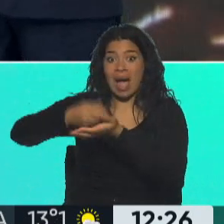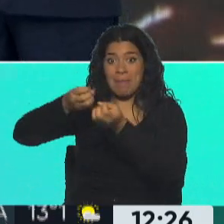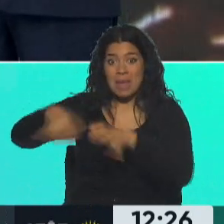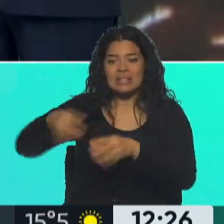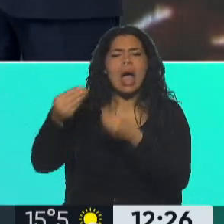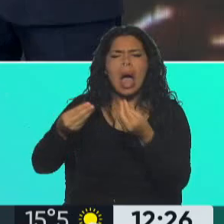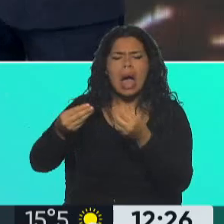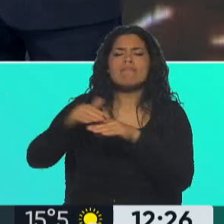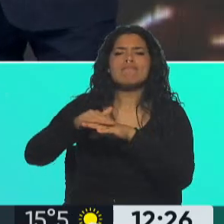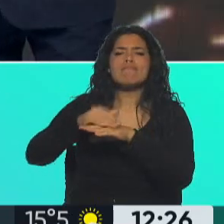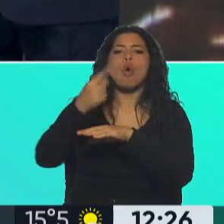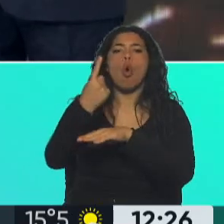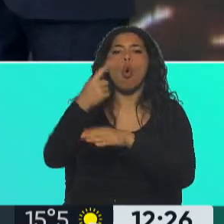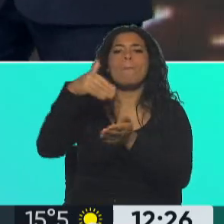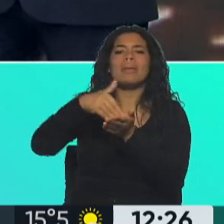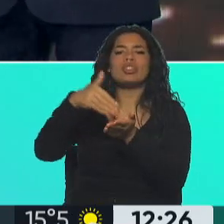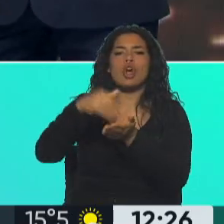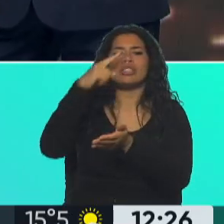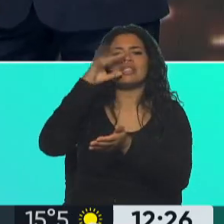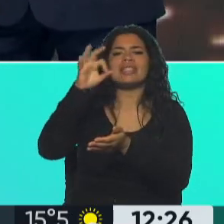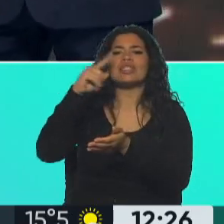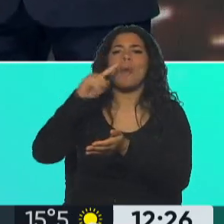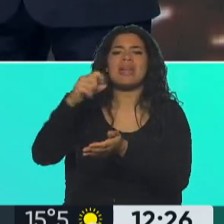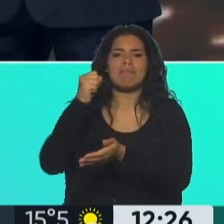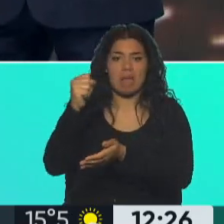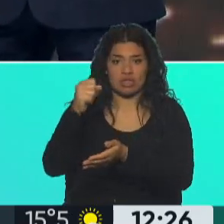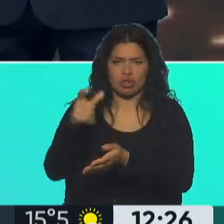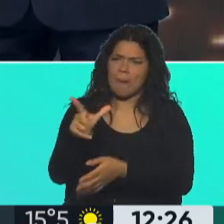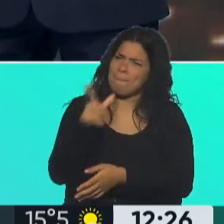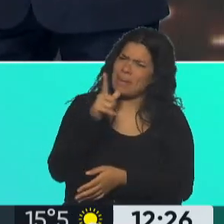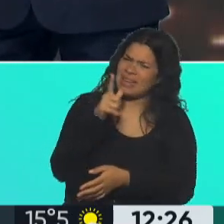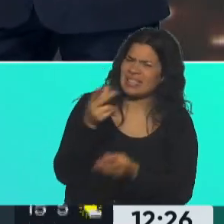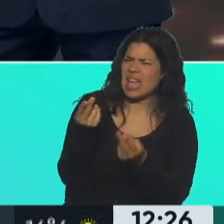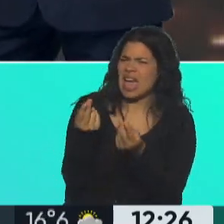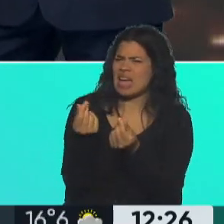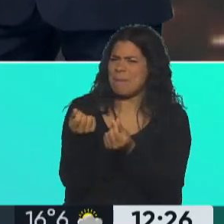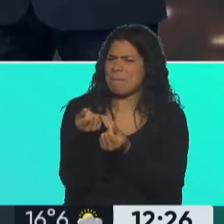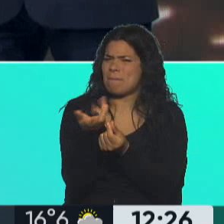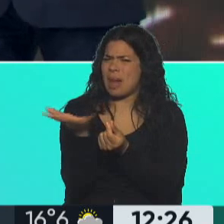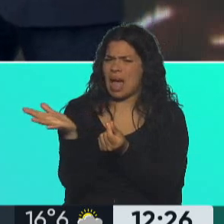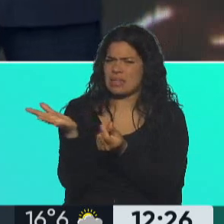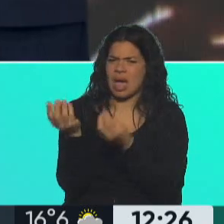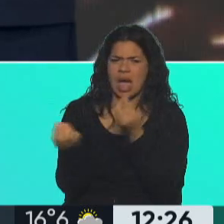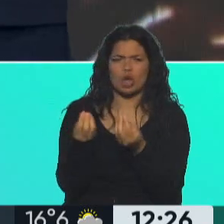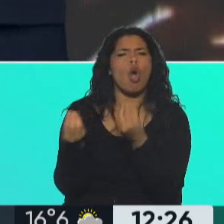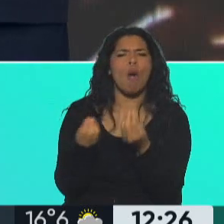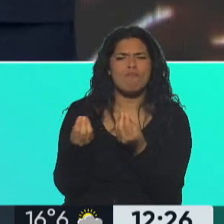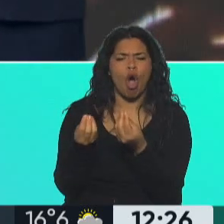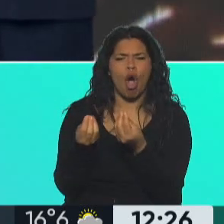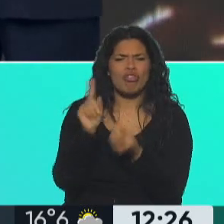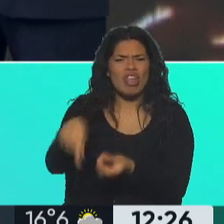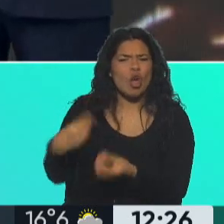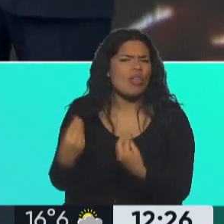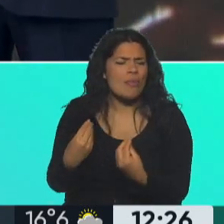1.770.000. ¿Por qué esta cifra que parece medio caprichosa? No es caprichosa, son 15 salarios mínimos. Este es el